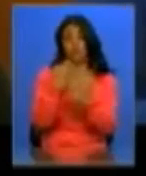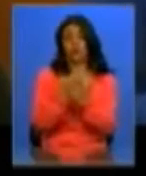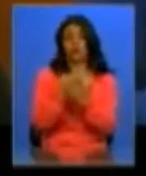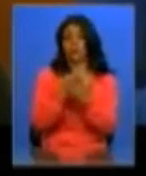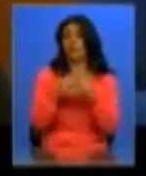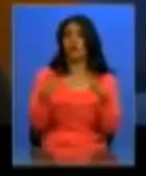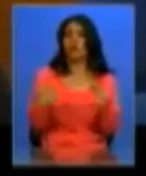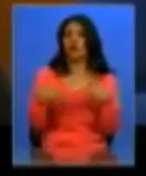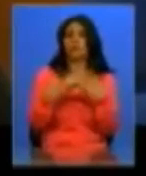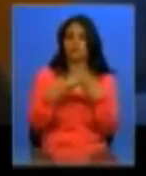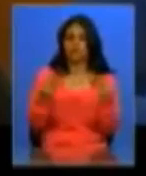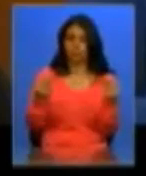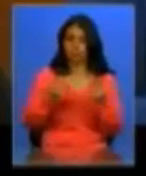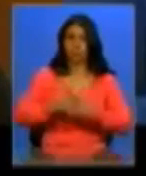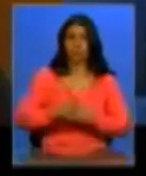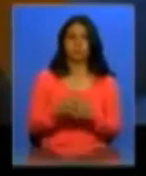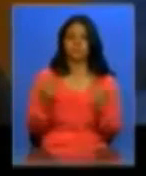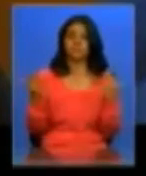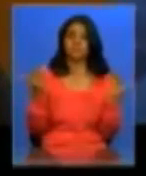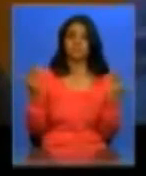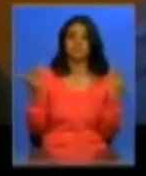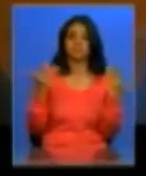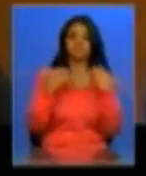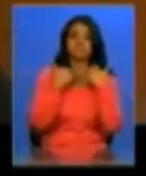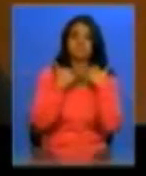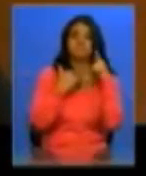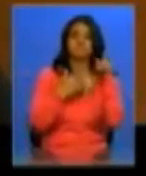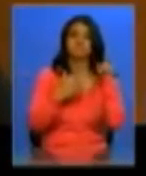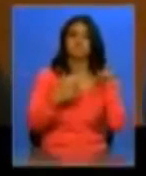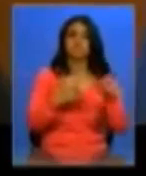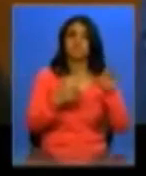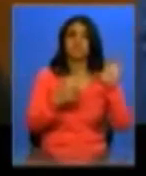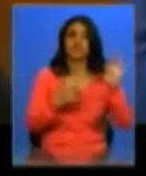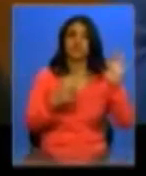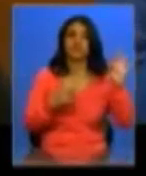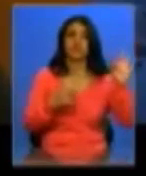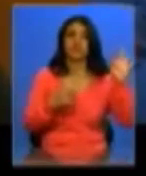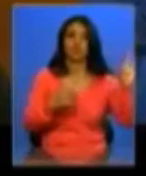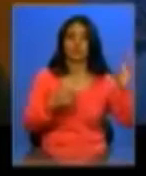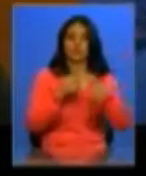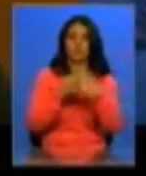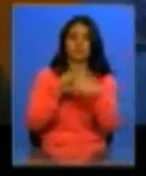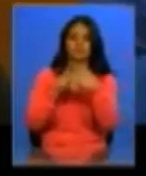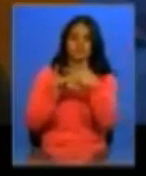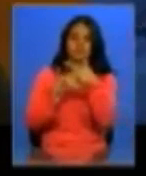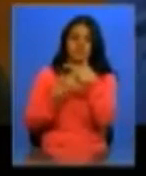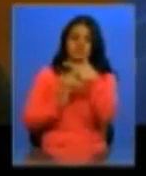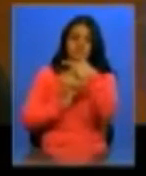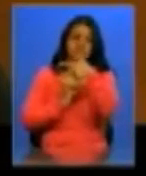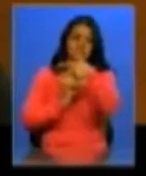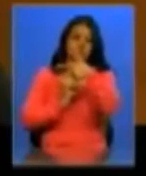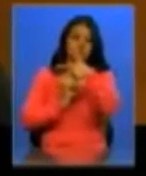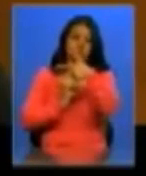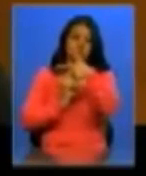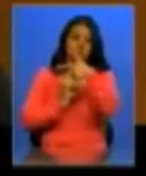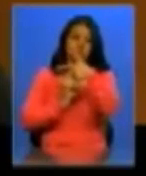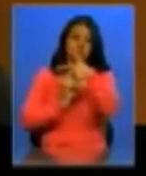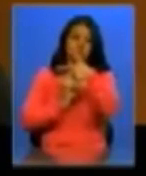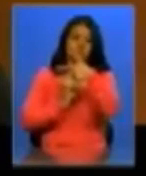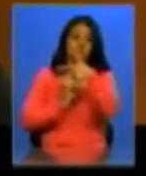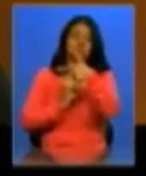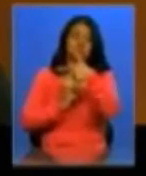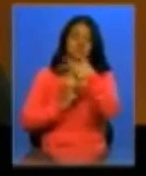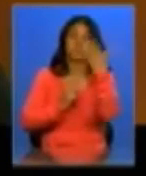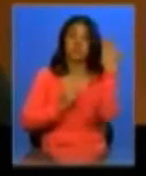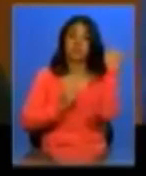Especialmente si la comparamos con el manejo de la crisis de 1999, básicamente tres. Y nuevamente, político. En